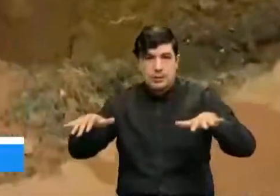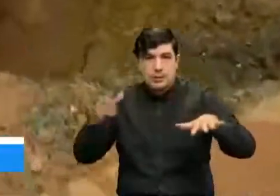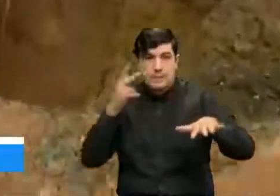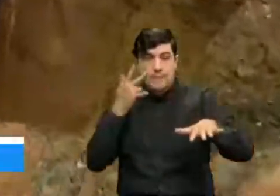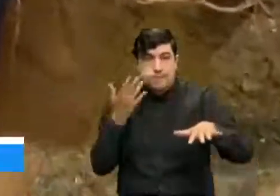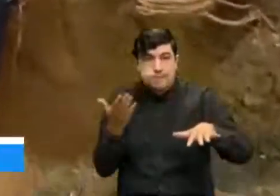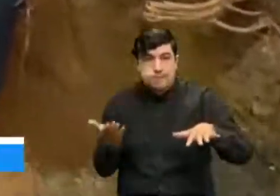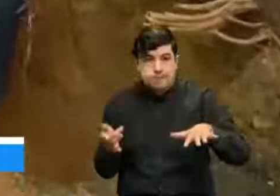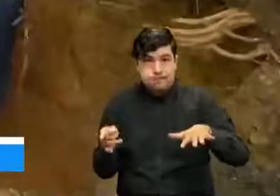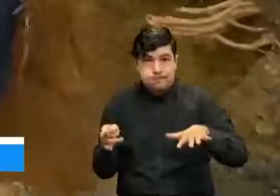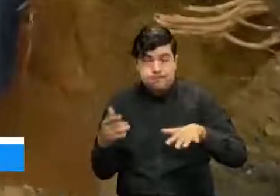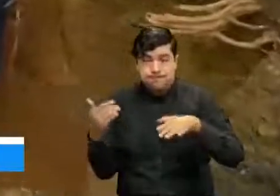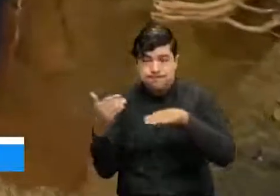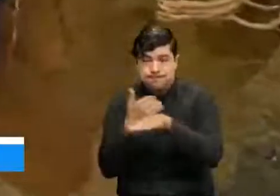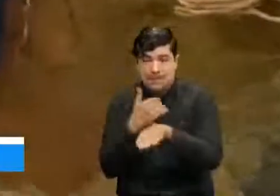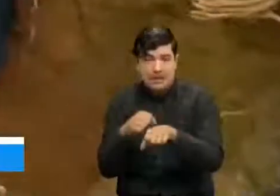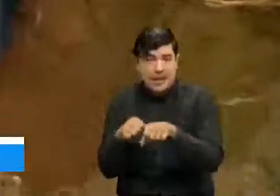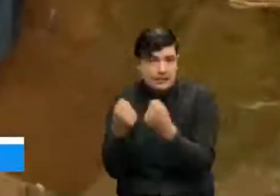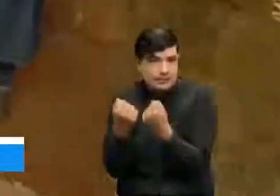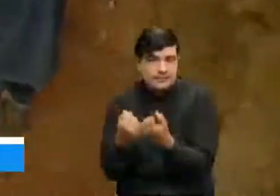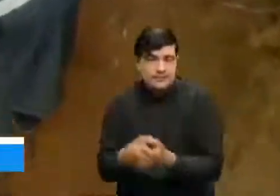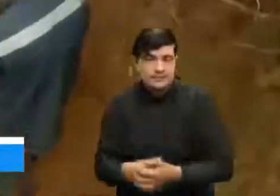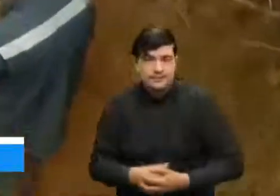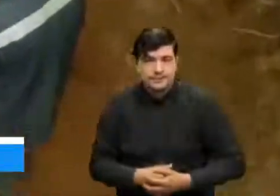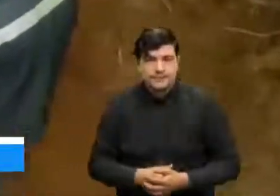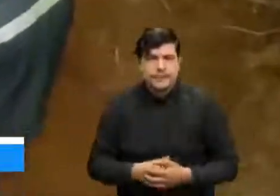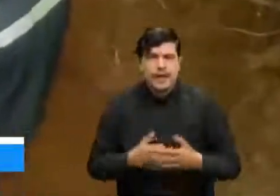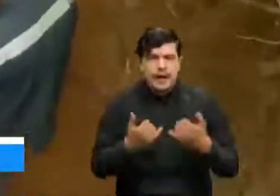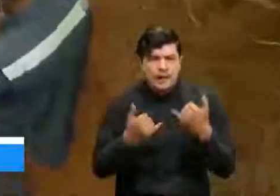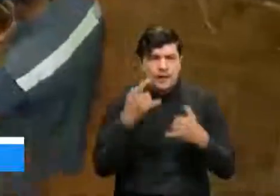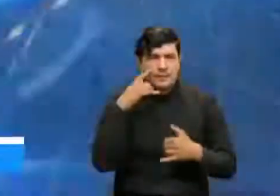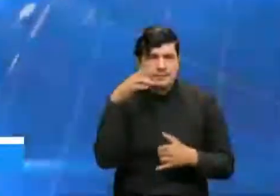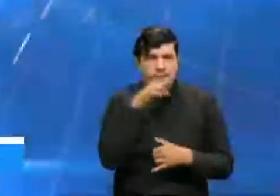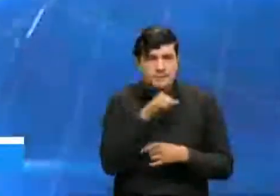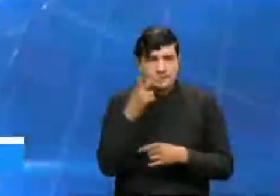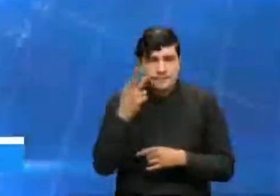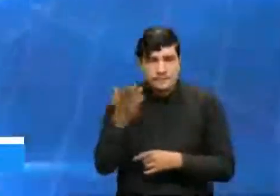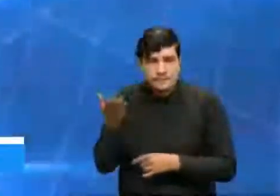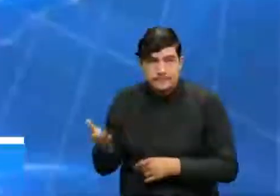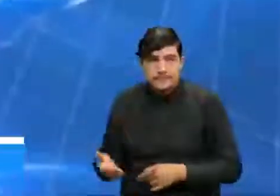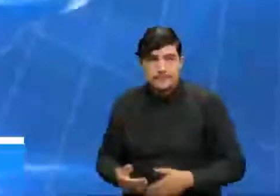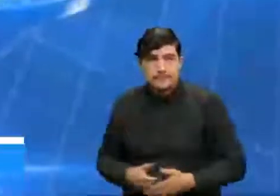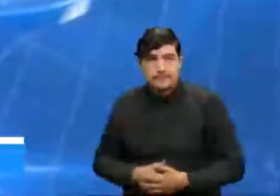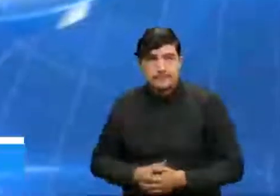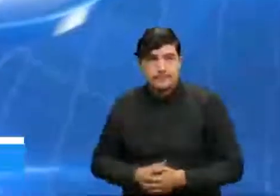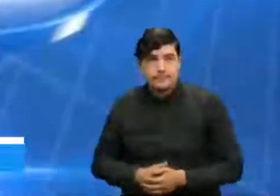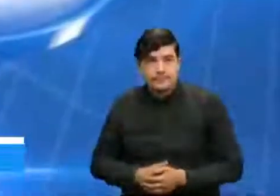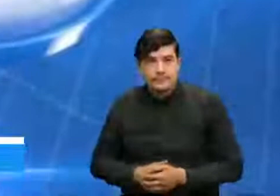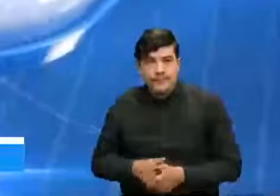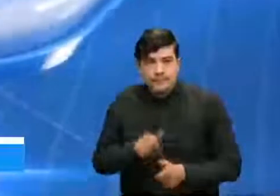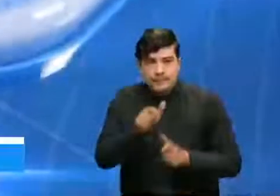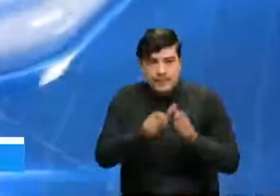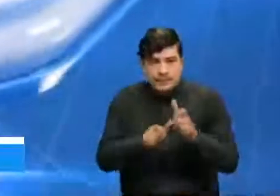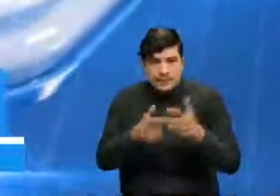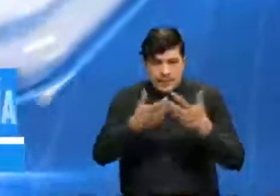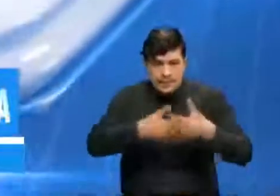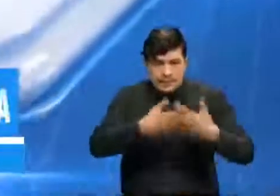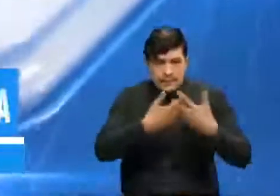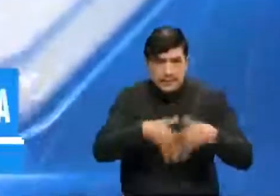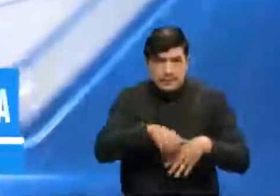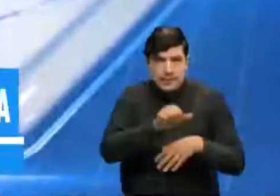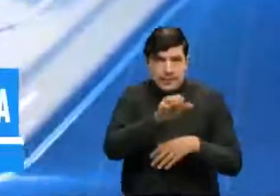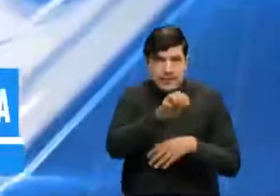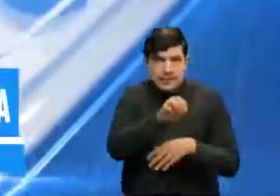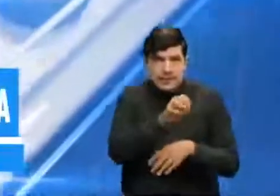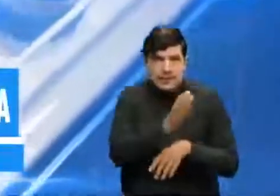que la malla vial se reventara de igual manera. En estos momentos, como pueden ver ustedes en las imágenes, ya operarios del Acueducto Metropolitano